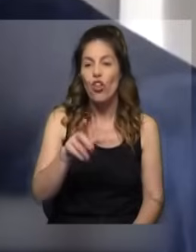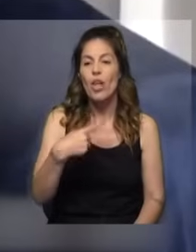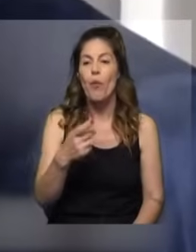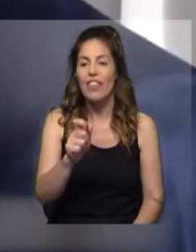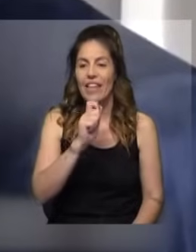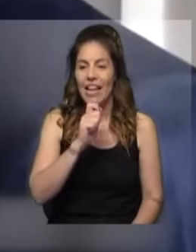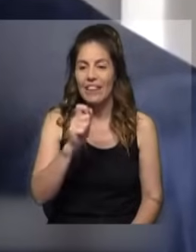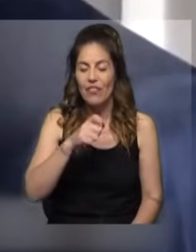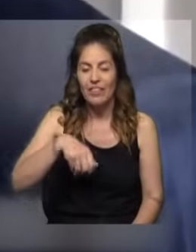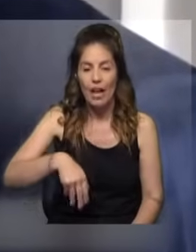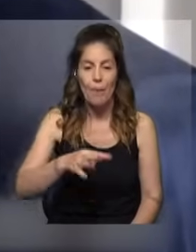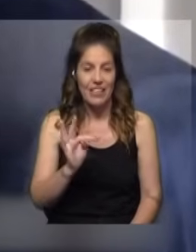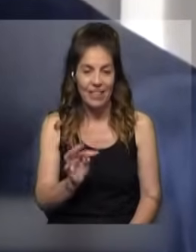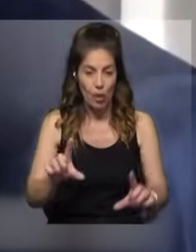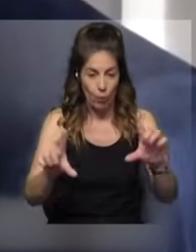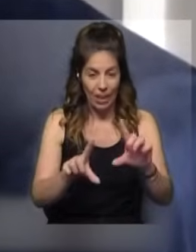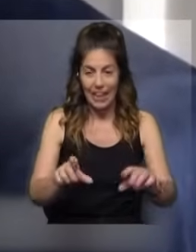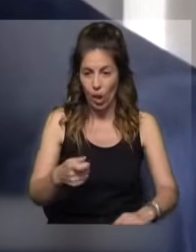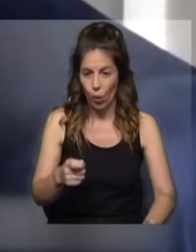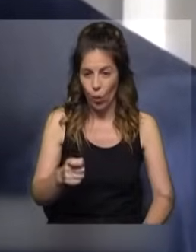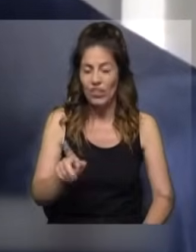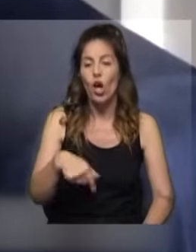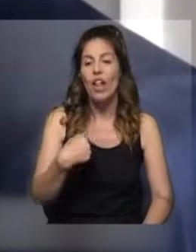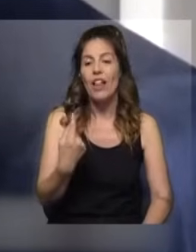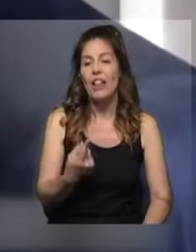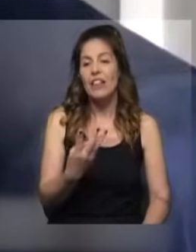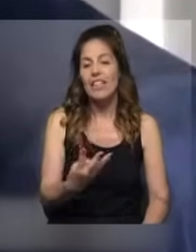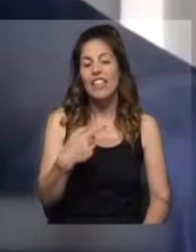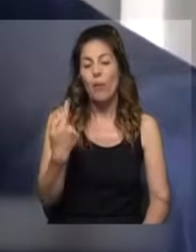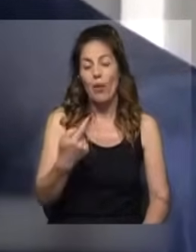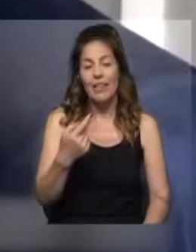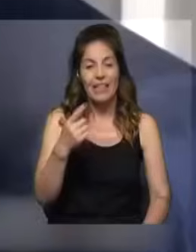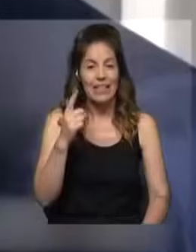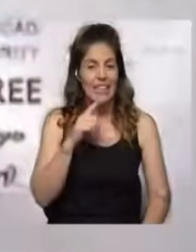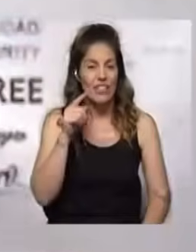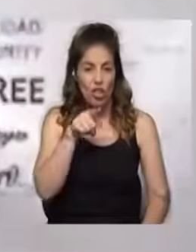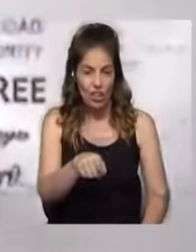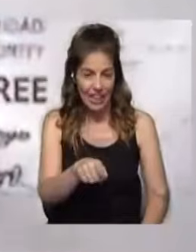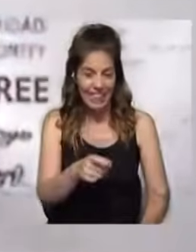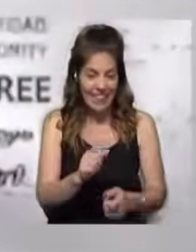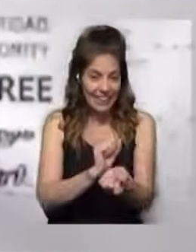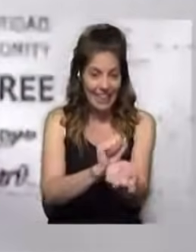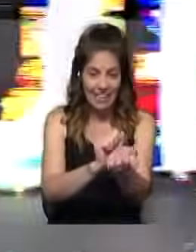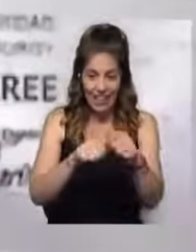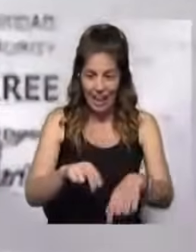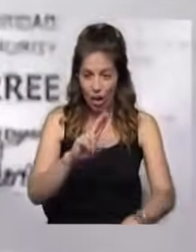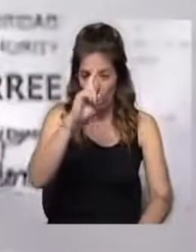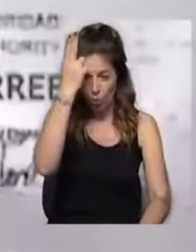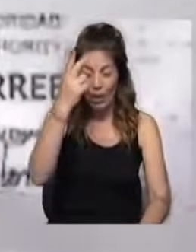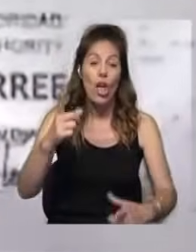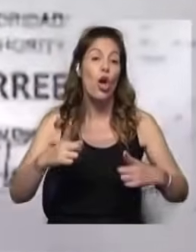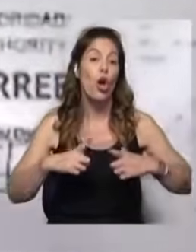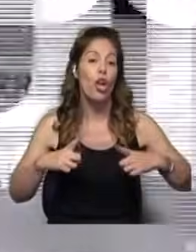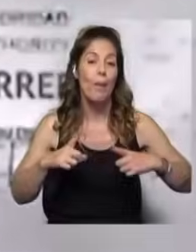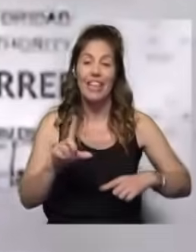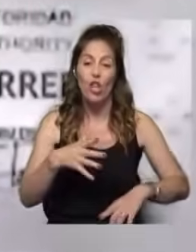Sebastián marset transmitida por Canal 4 y luego de que trascendiera la intención del narcotraficante de entregarse en Uruguay con la expectativa